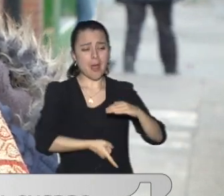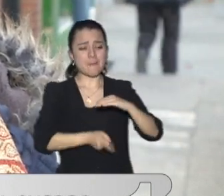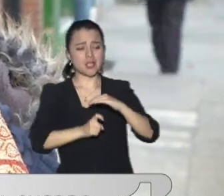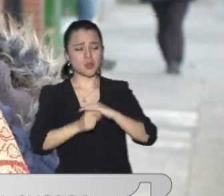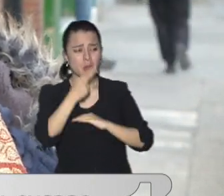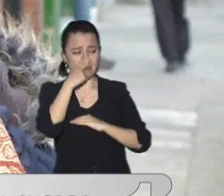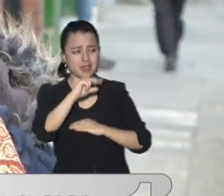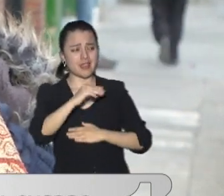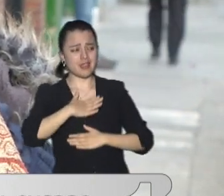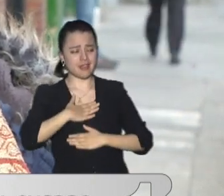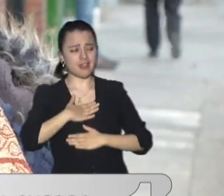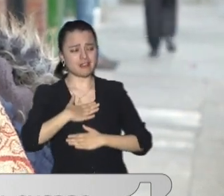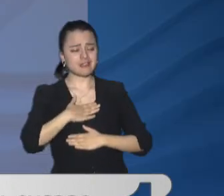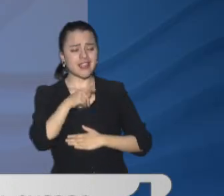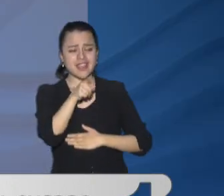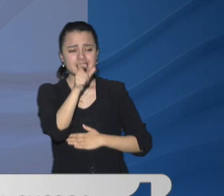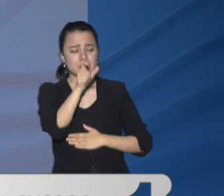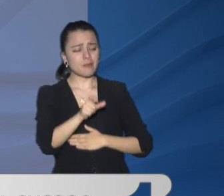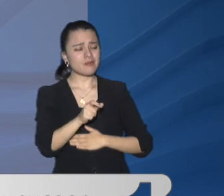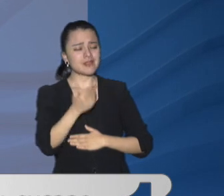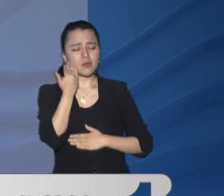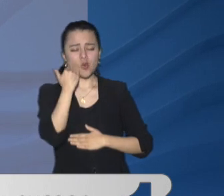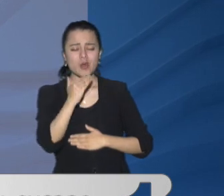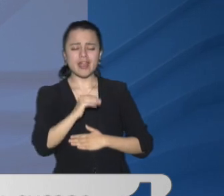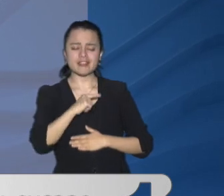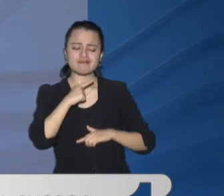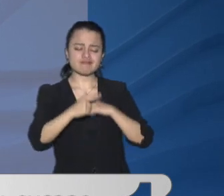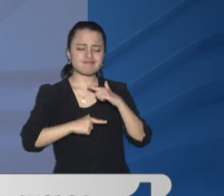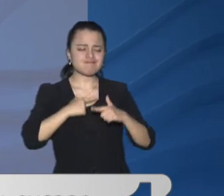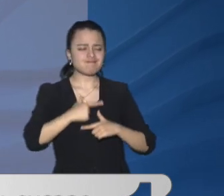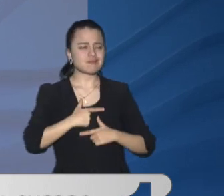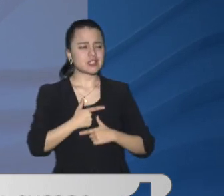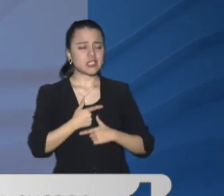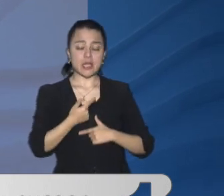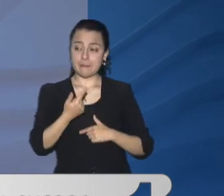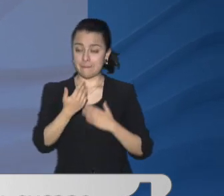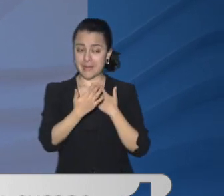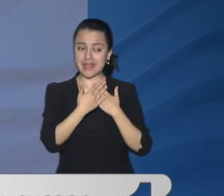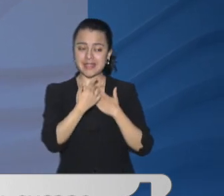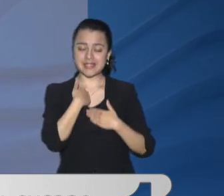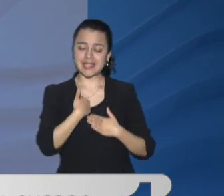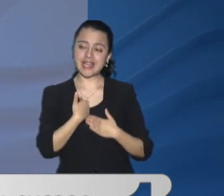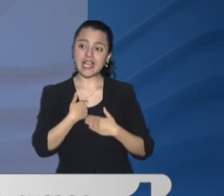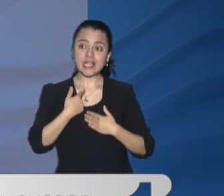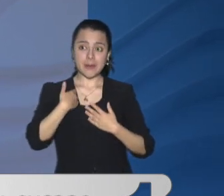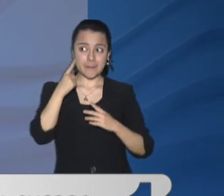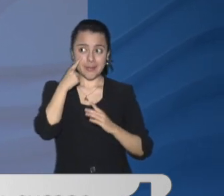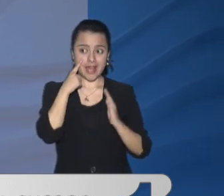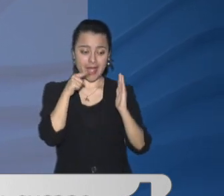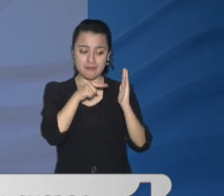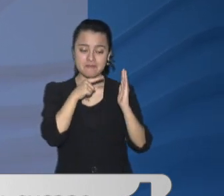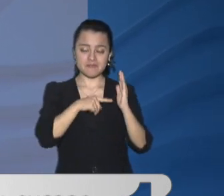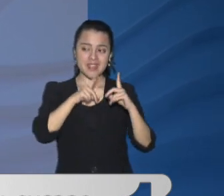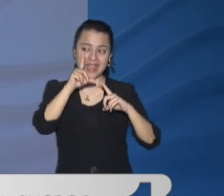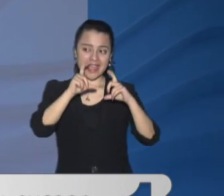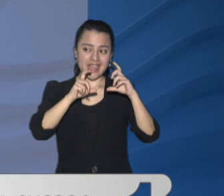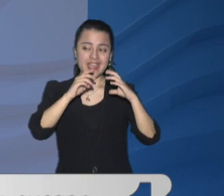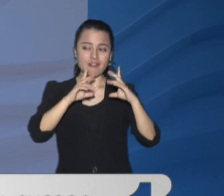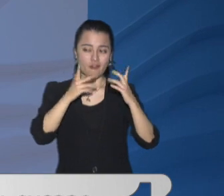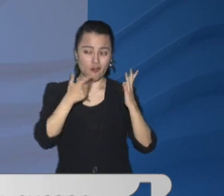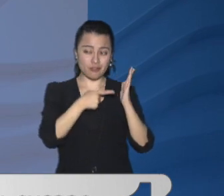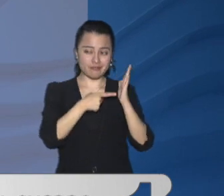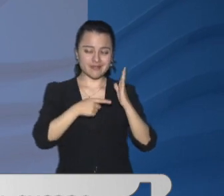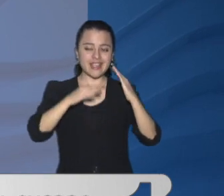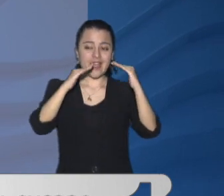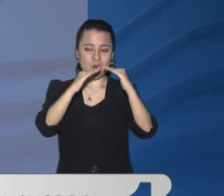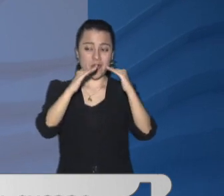algo para su mamá y su hija. Siempre me decía, mamá, estoy haciendo una casita. Mire la casita para